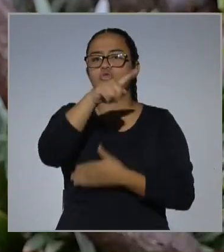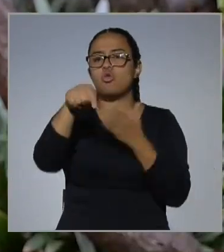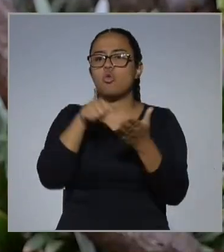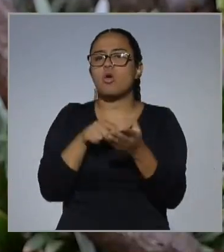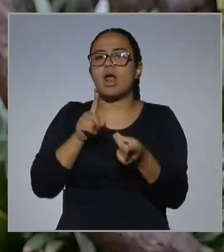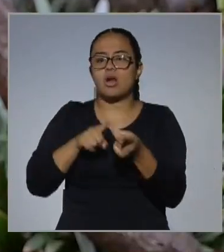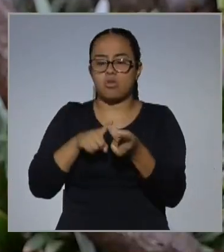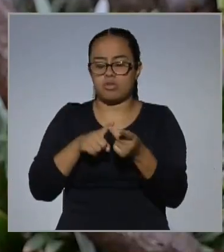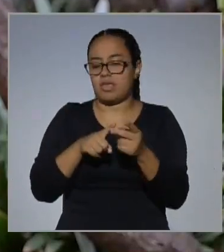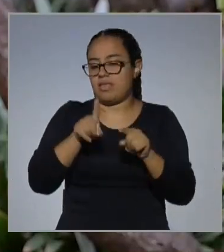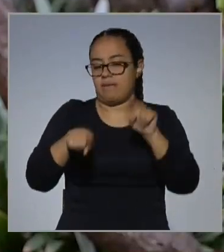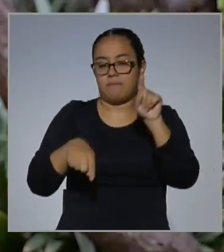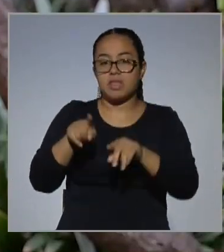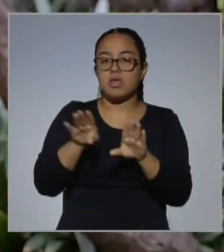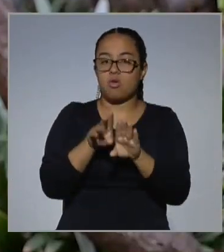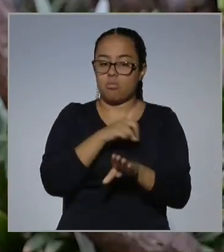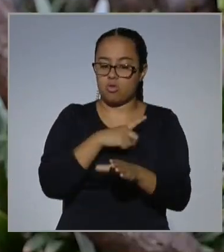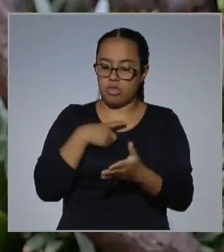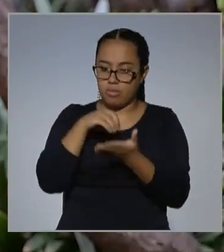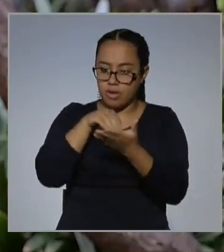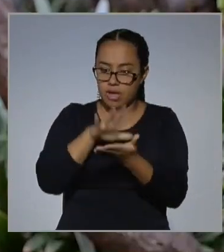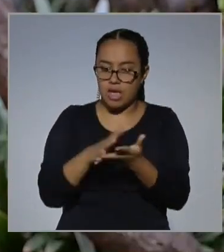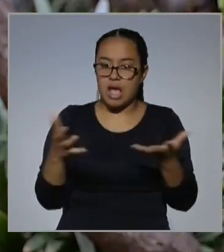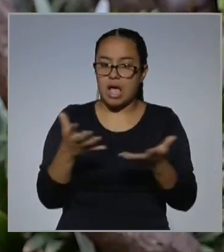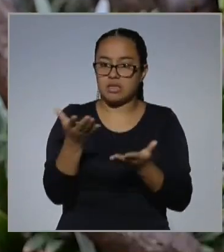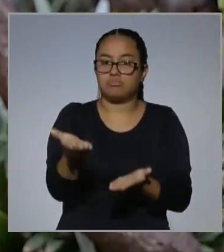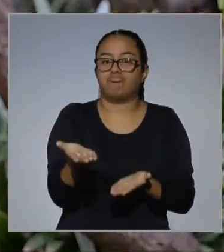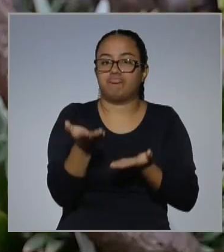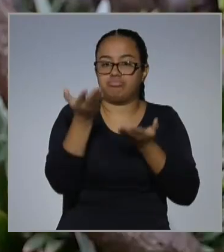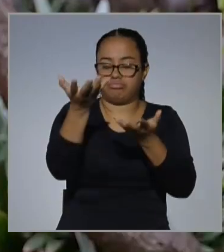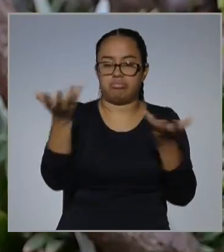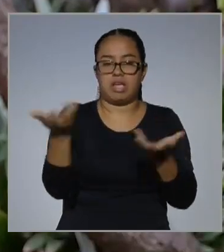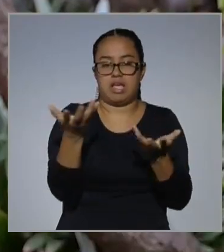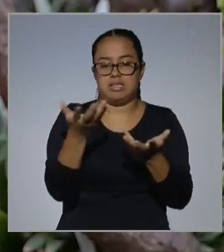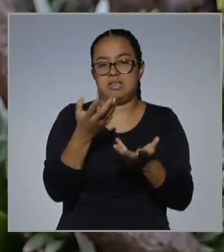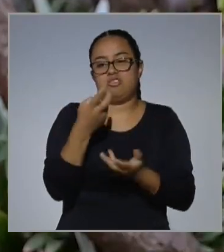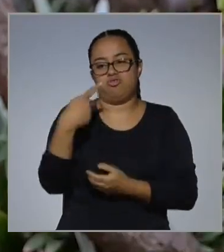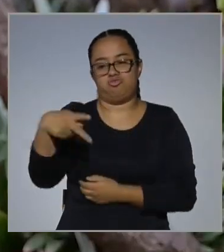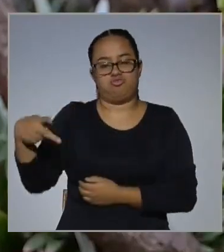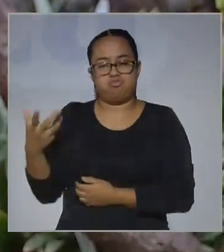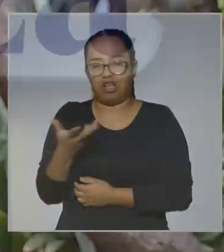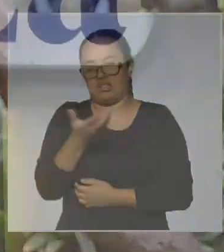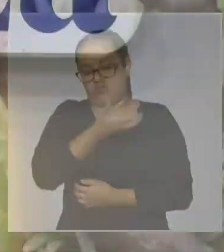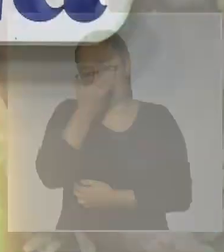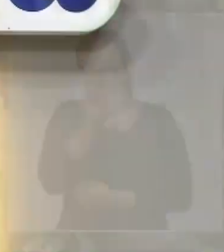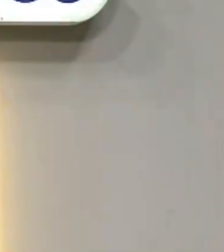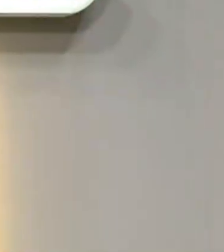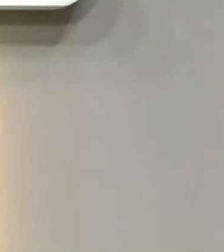provenga, cómo se va a establecer estos altares o estas formas de celebrar.